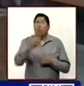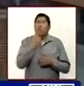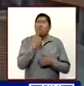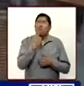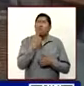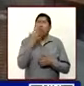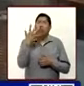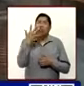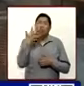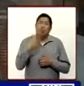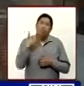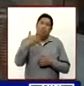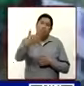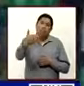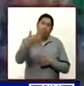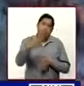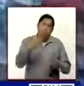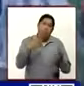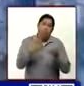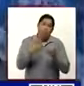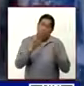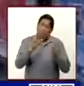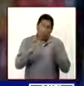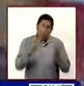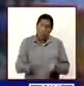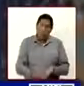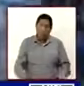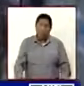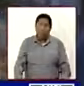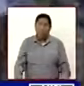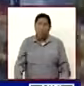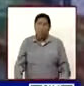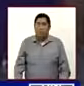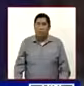a 4 o 5 cuadras del colegio, sí.